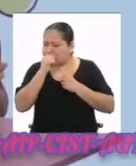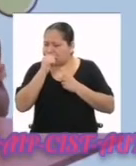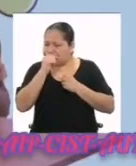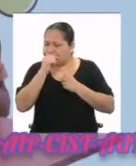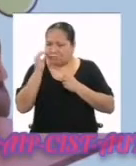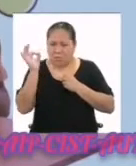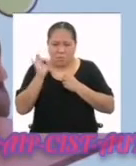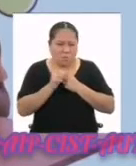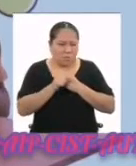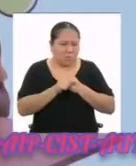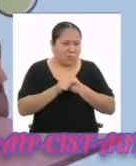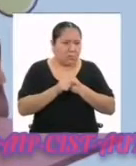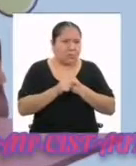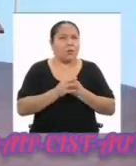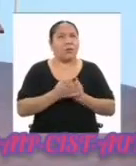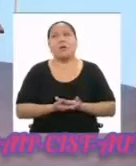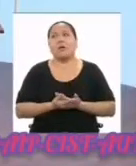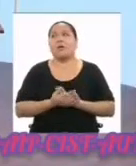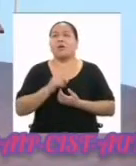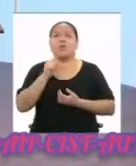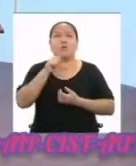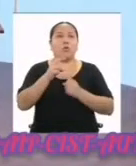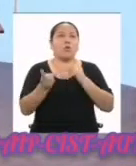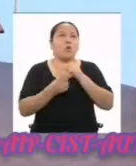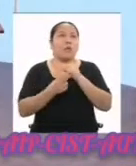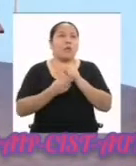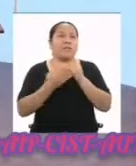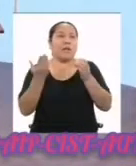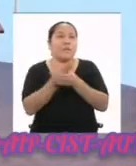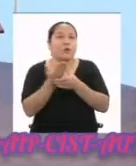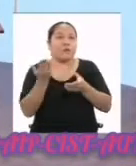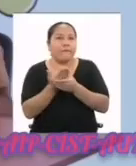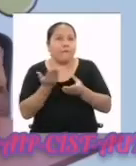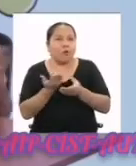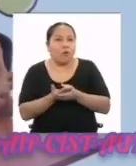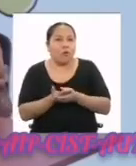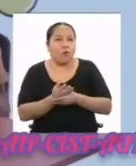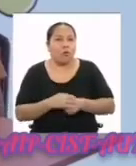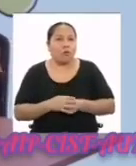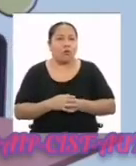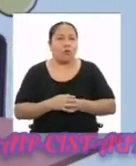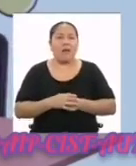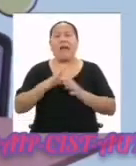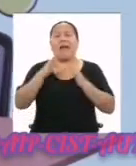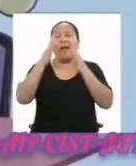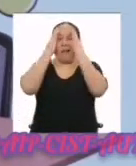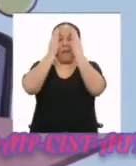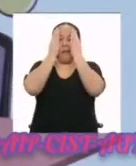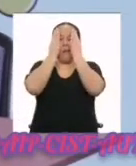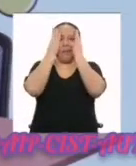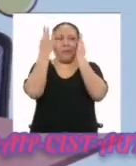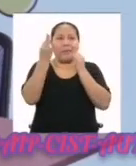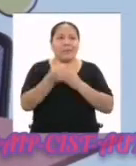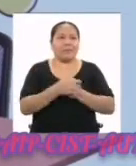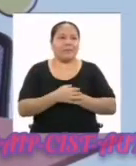Tampoco está aquí. Jonathan, lo guardaste en nuestro portafolio. ¡Ay, verdad!